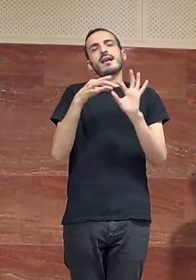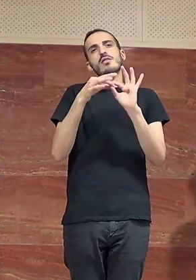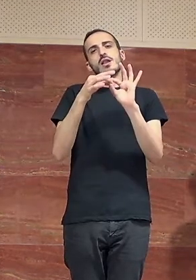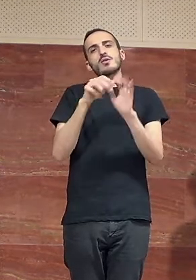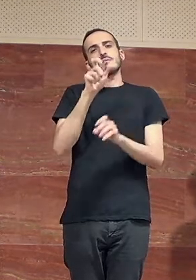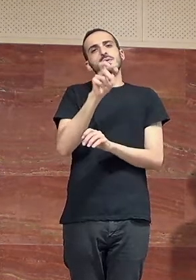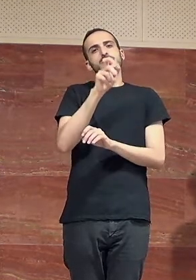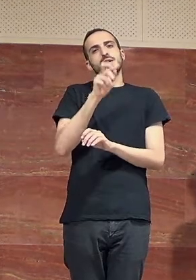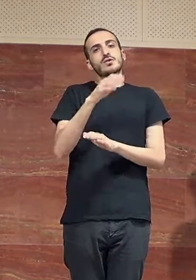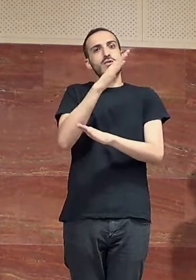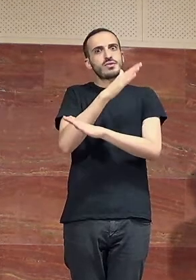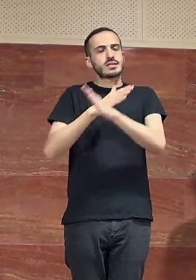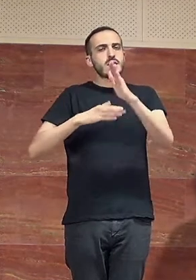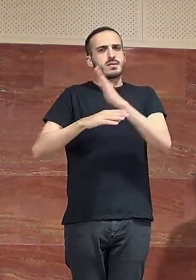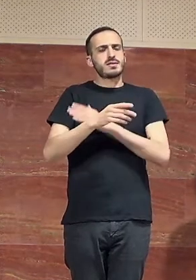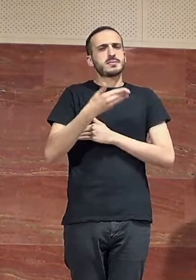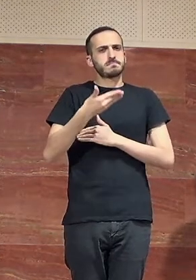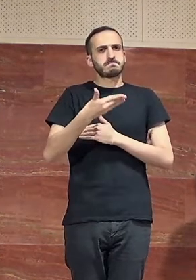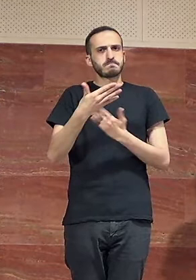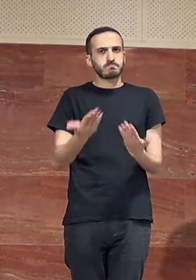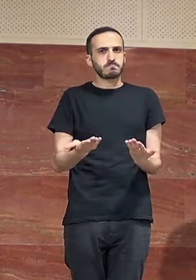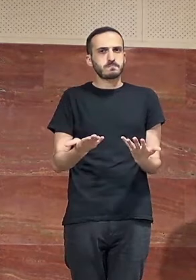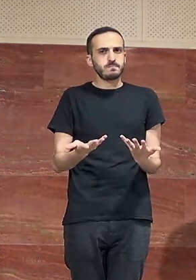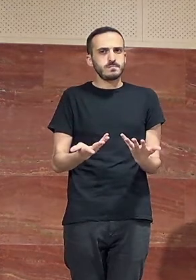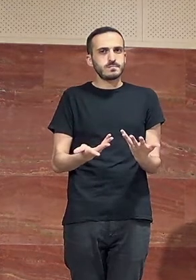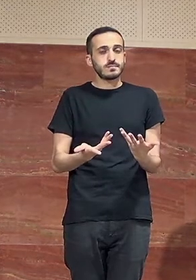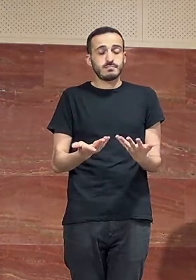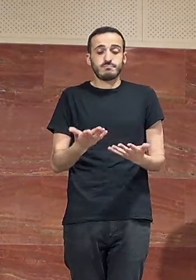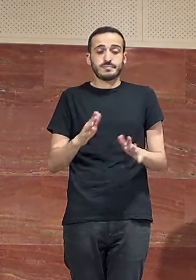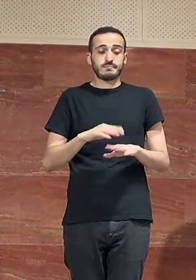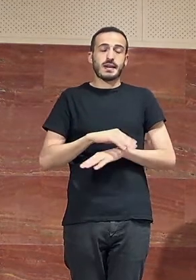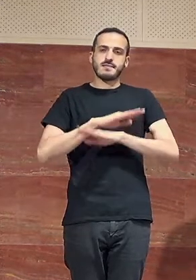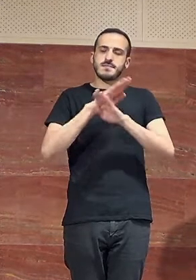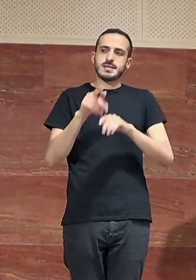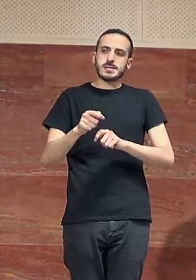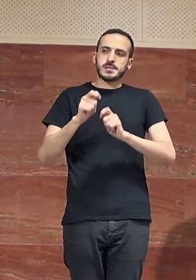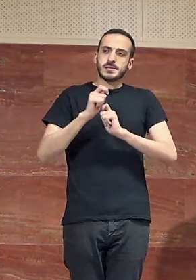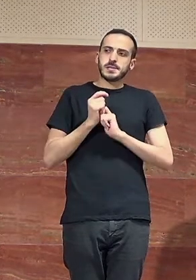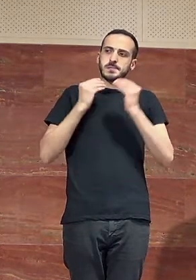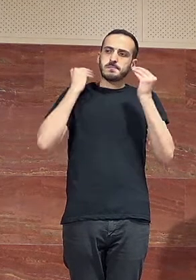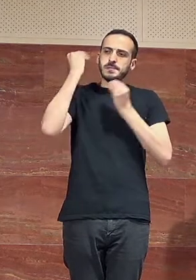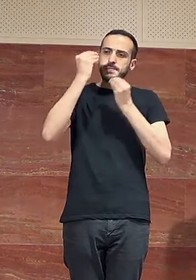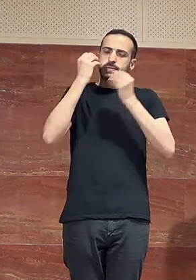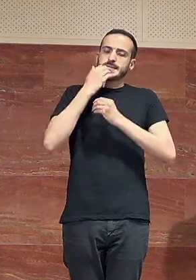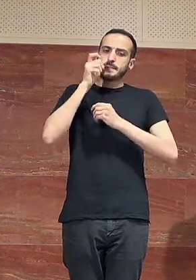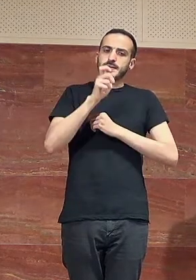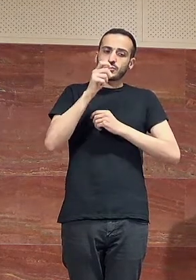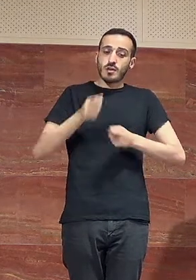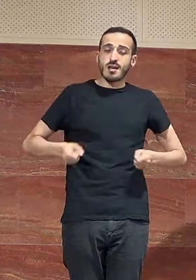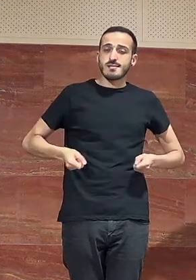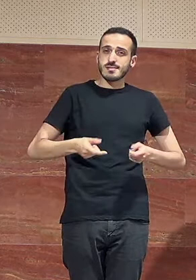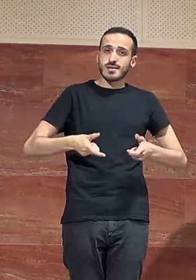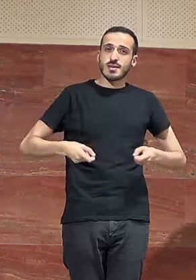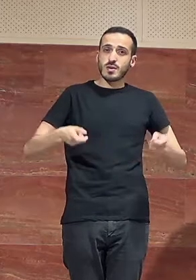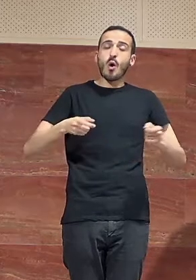alta discapacidad, lo que nos lleva a pensar que si una persona sentada en una silla de ruedas con